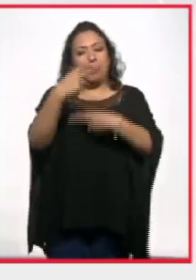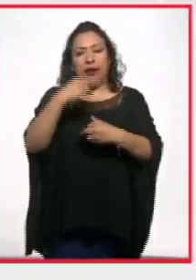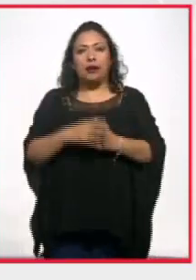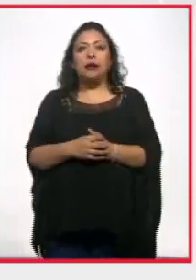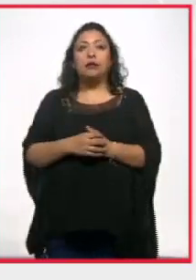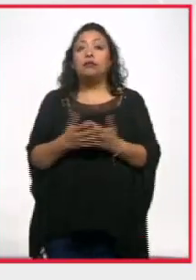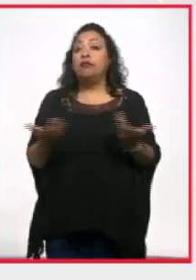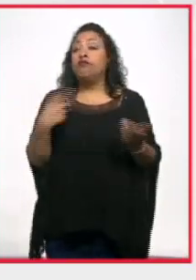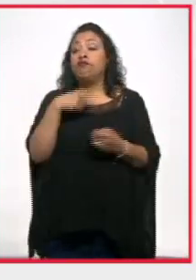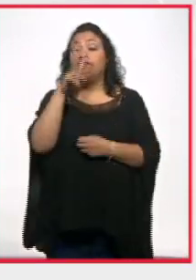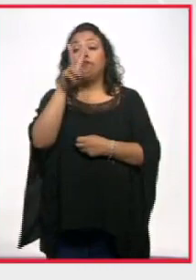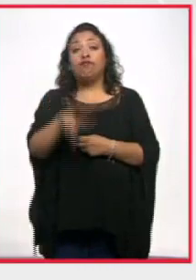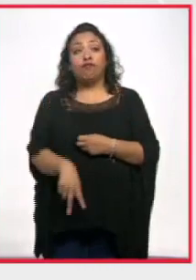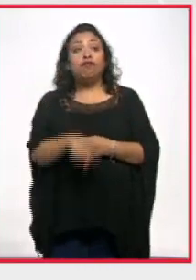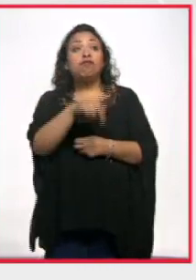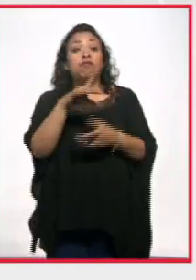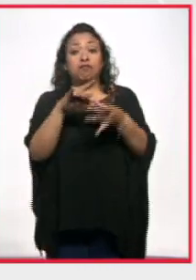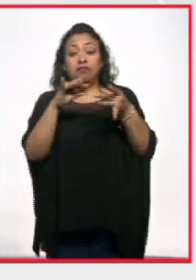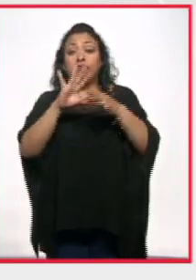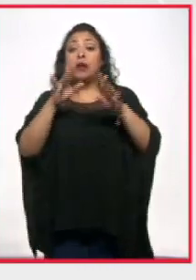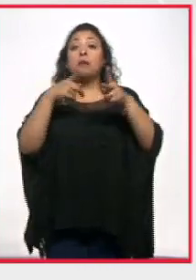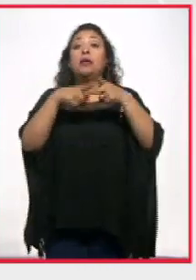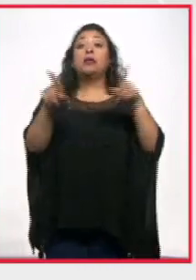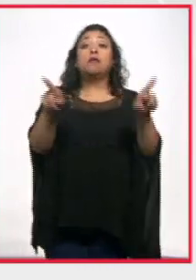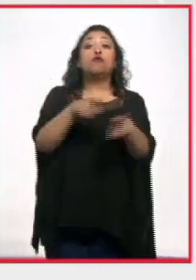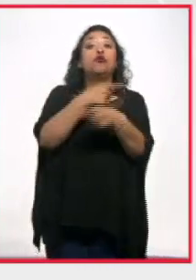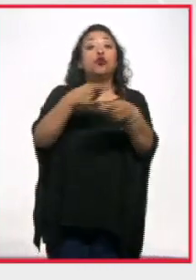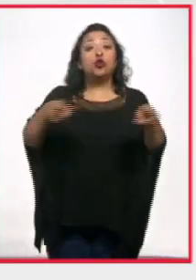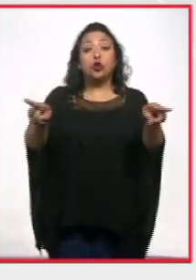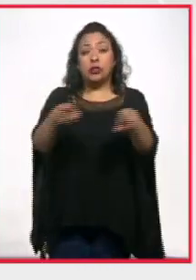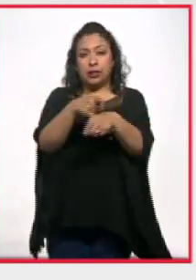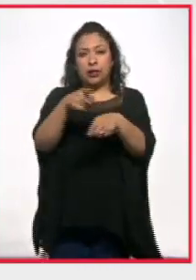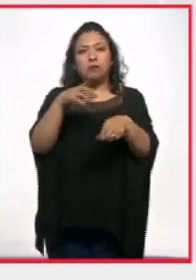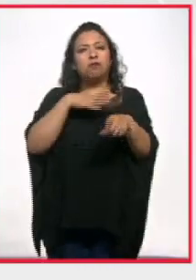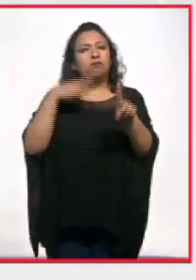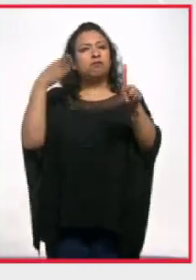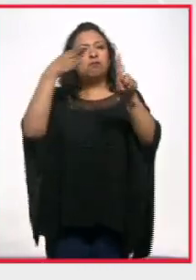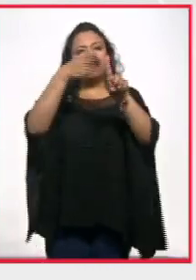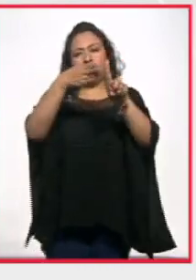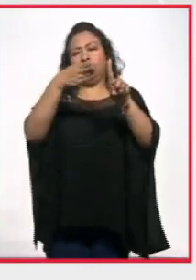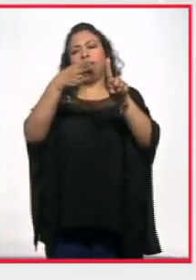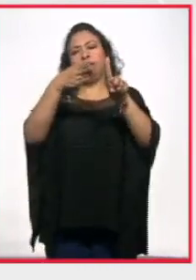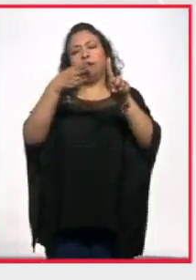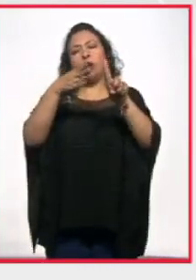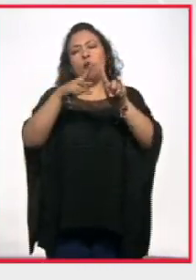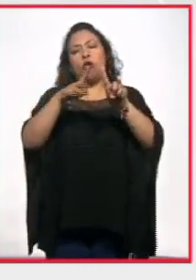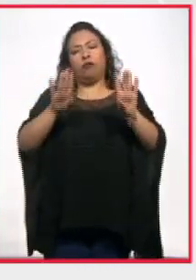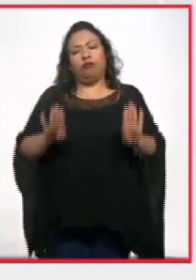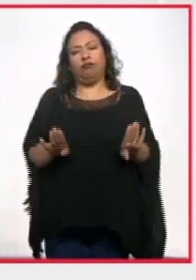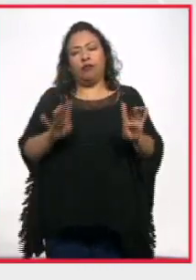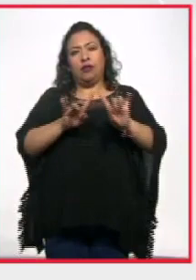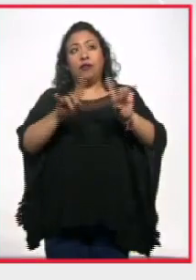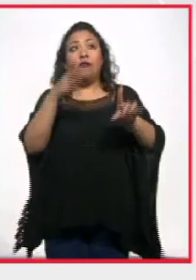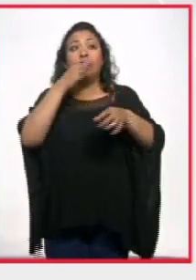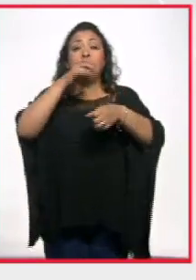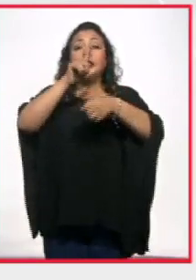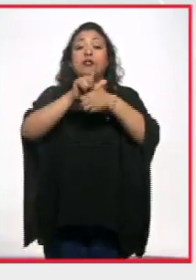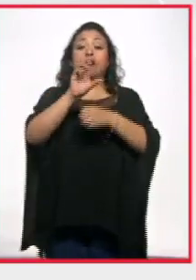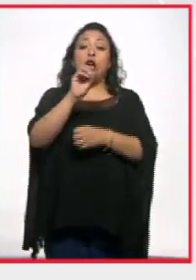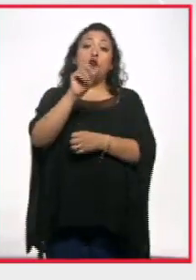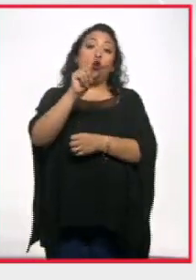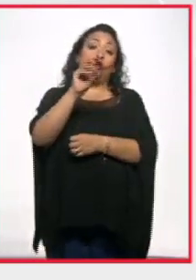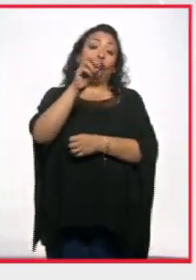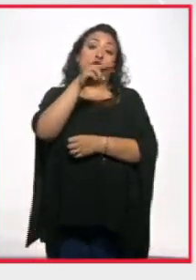bienvenida. Y en efecto, ya refieres, vamos a empezar con música y una cuestión muy ecléctica, Weman. Así es, se trata del Festival de Otoño